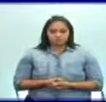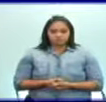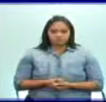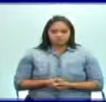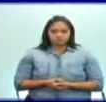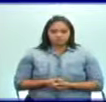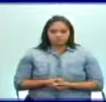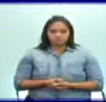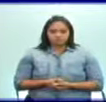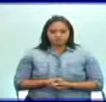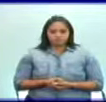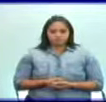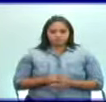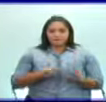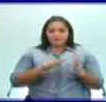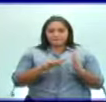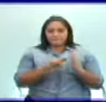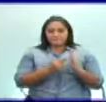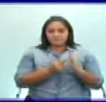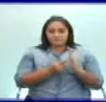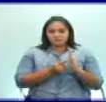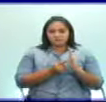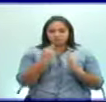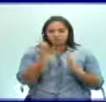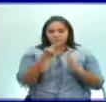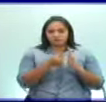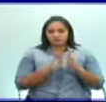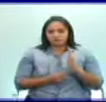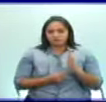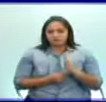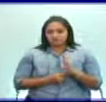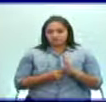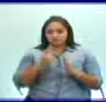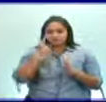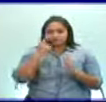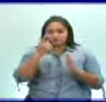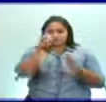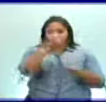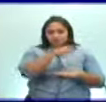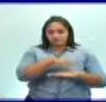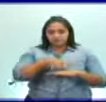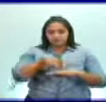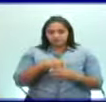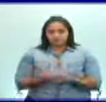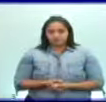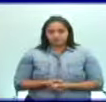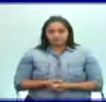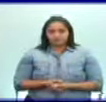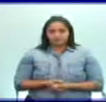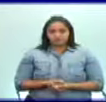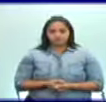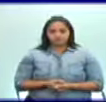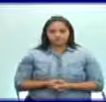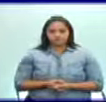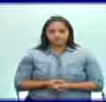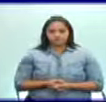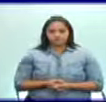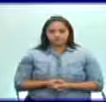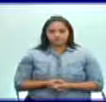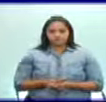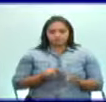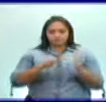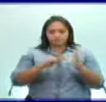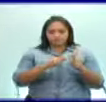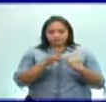caso, el punto característico se debería sumar, o sea, C más 1, y pasaría por este punto característico, teniendo la original,